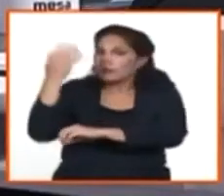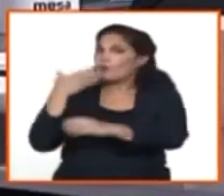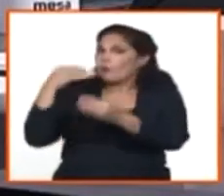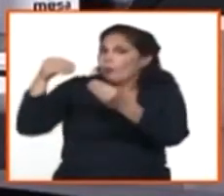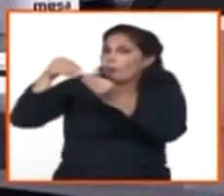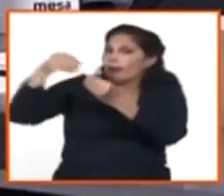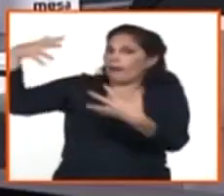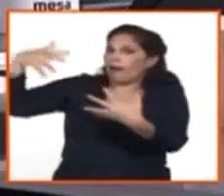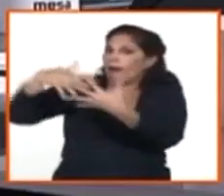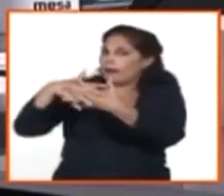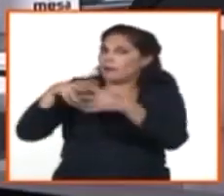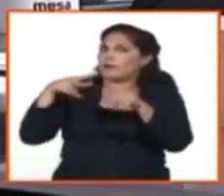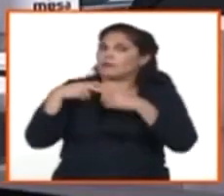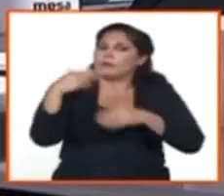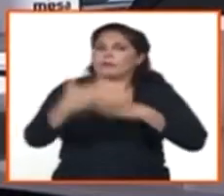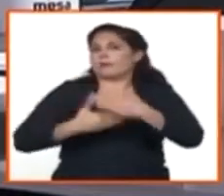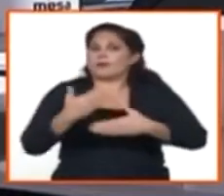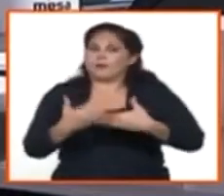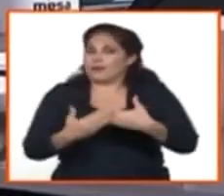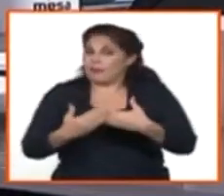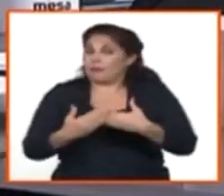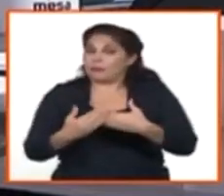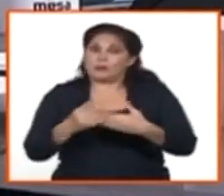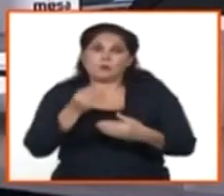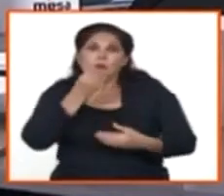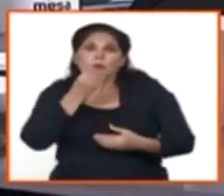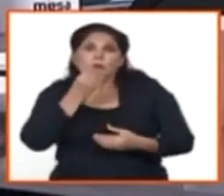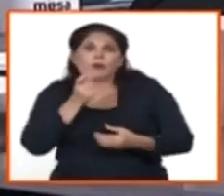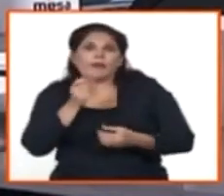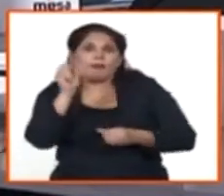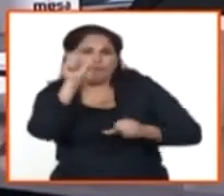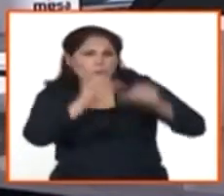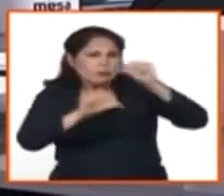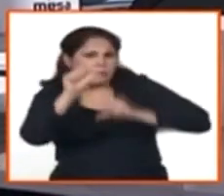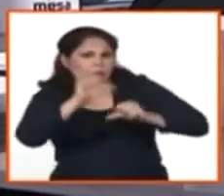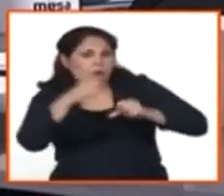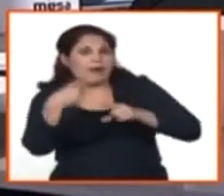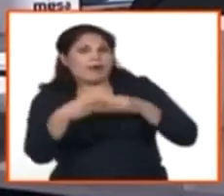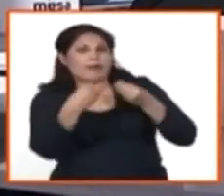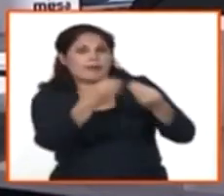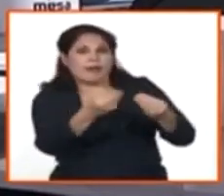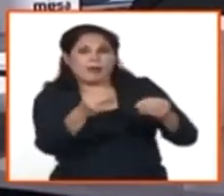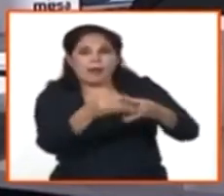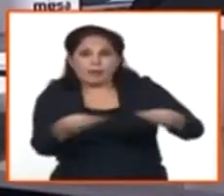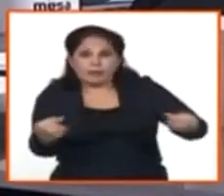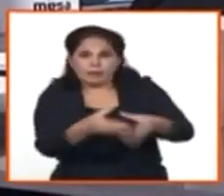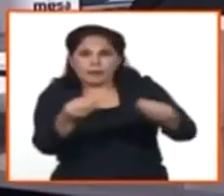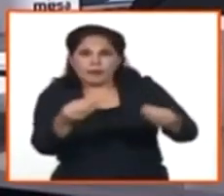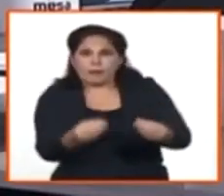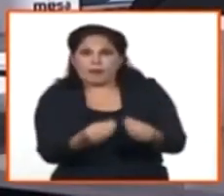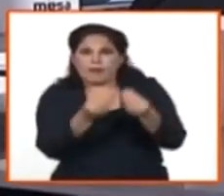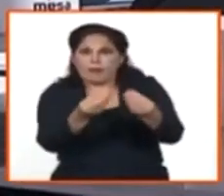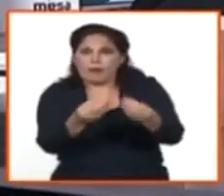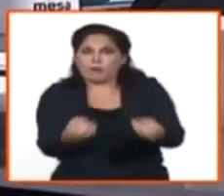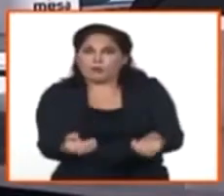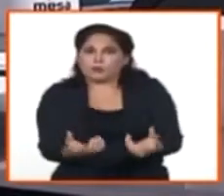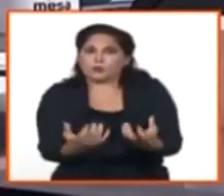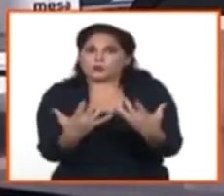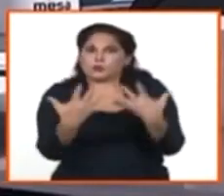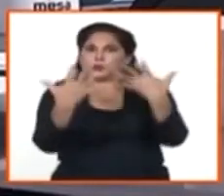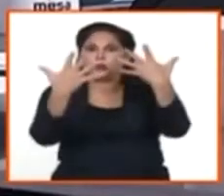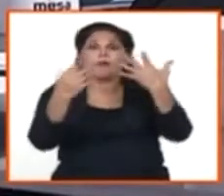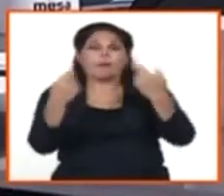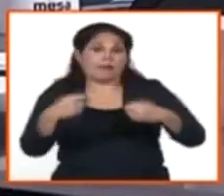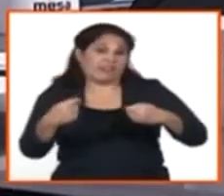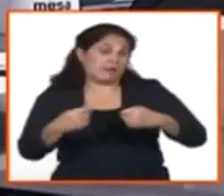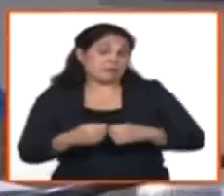también de soluciones desde la biotecnología y desde otras ciencias a los temas perentorios que tenemos hoy con la alimentación en Cuba, ¿no? Así mismo